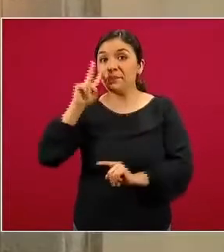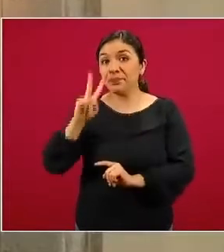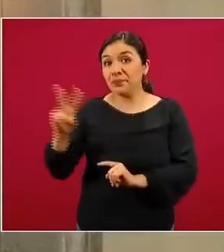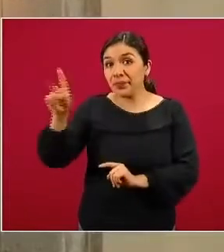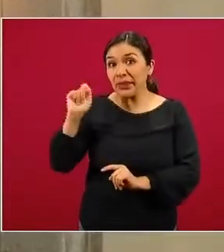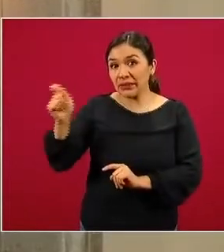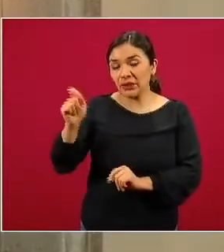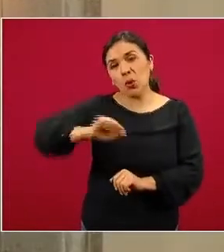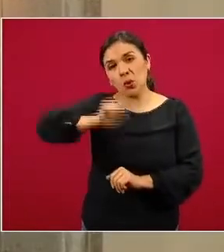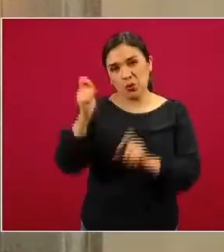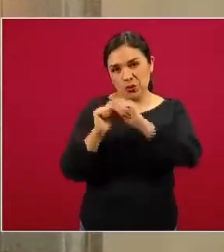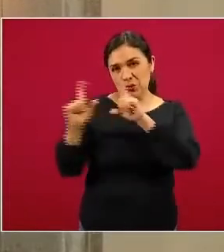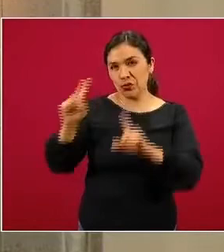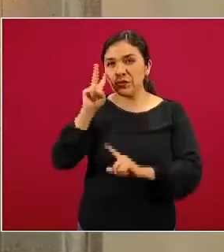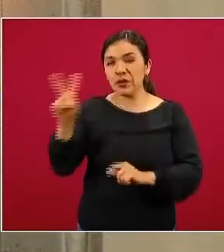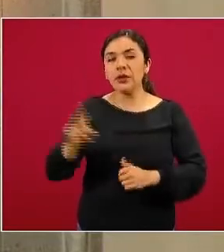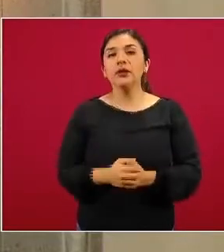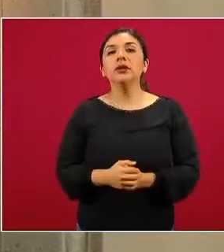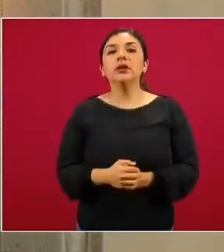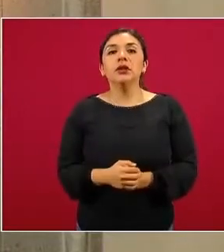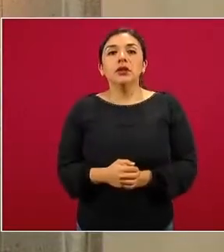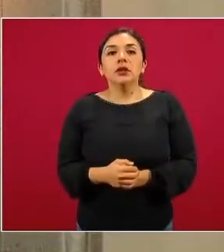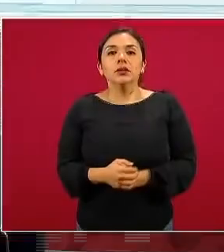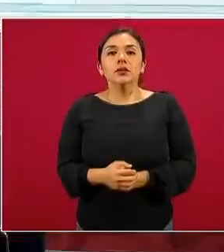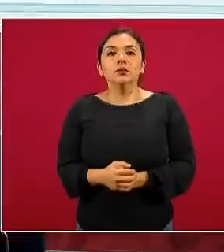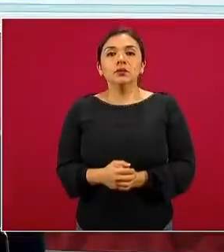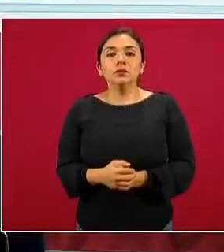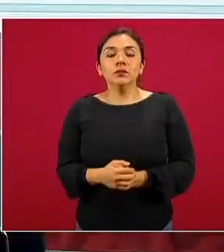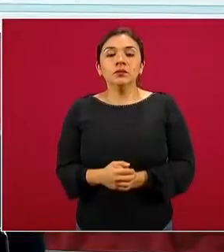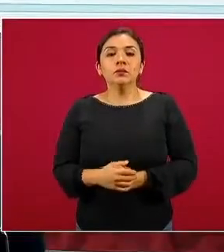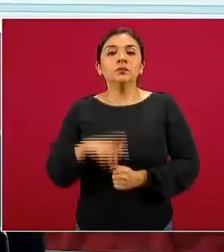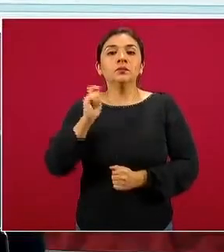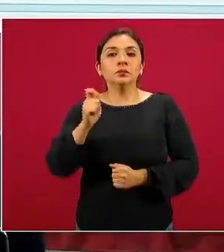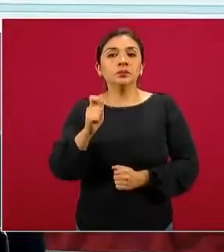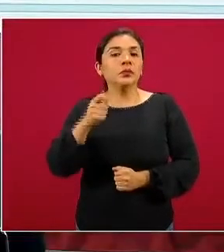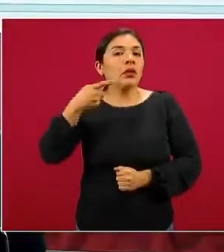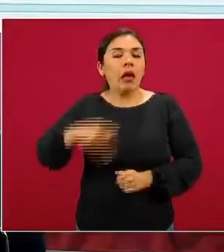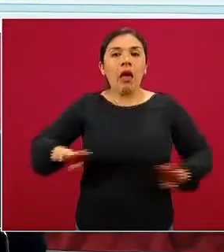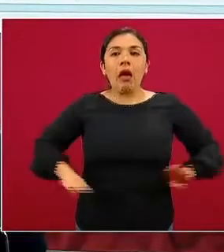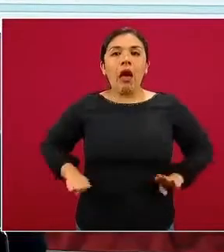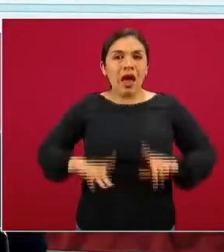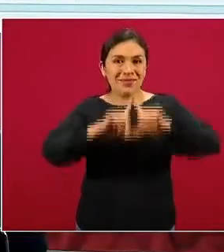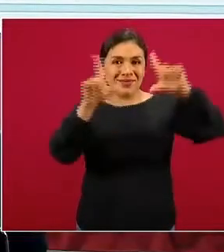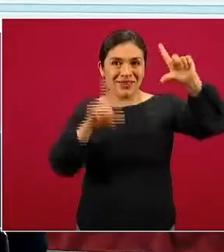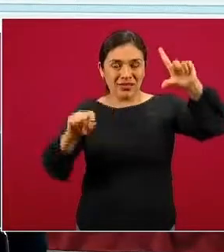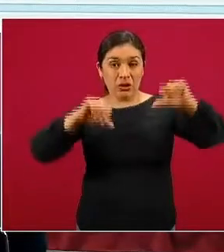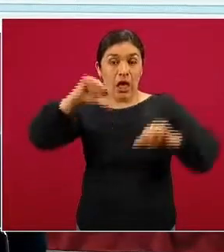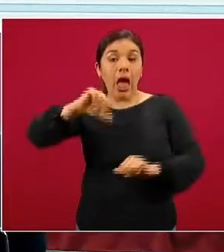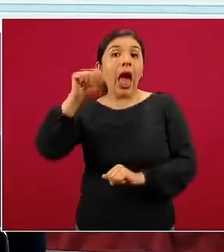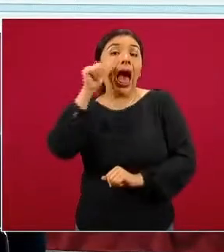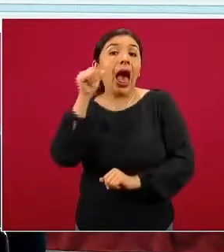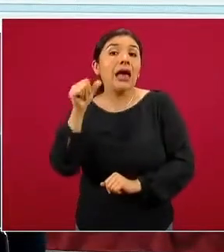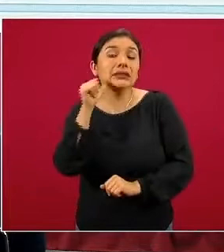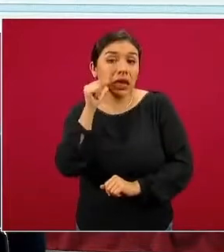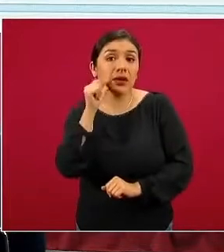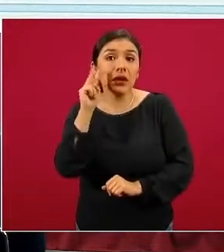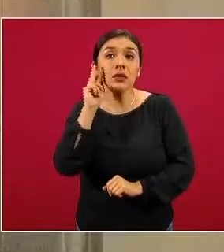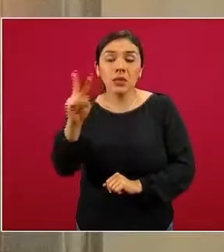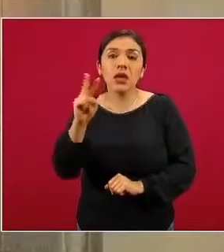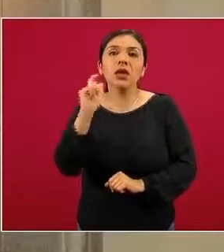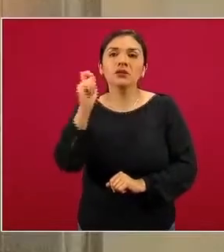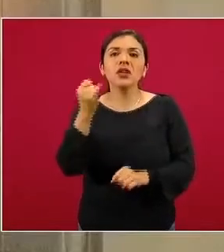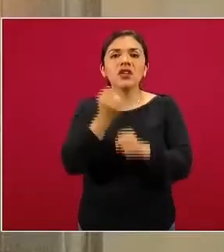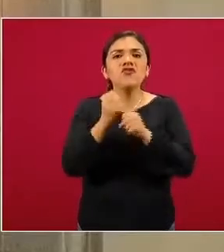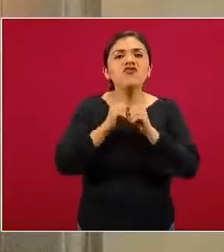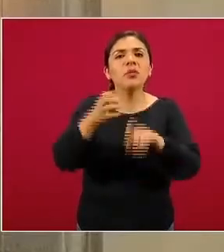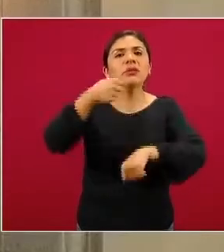siguiente diapositiva. Actualizamos las cifras nacionales. El día de ayer abríamos ya la información